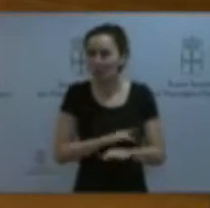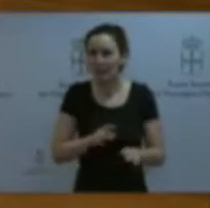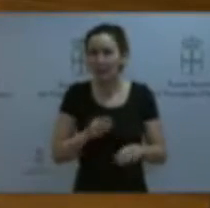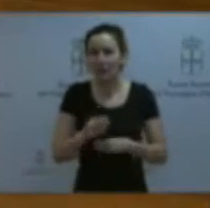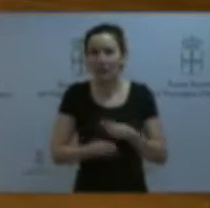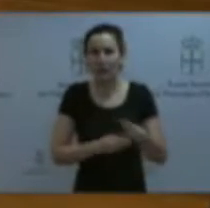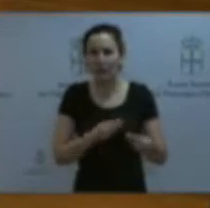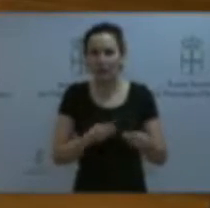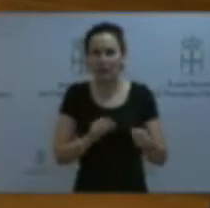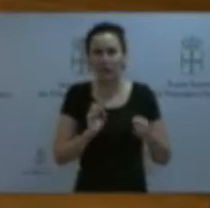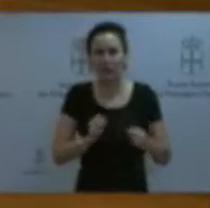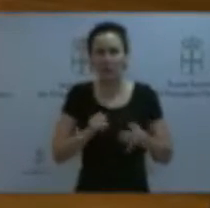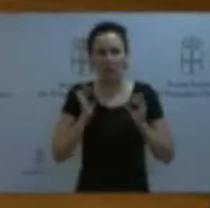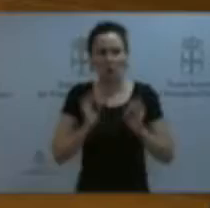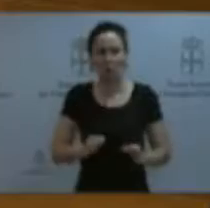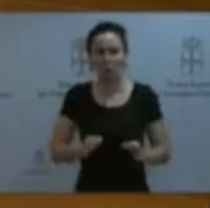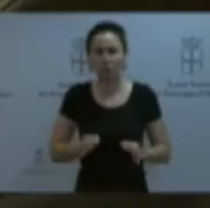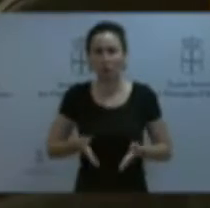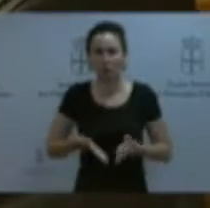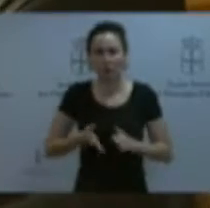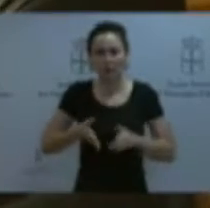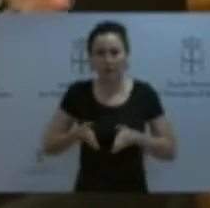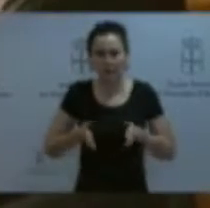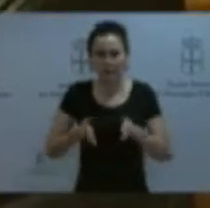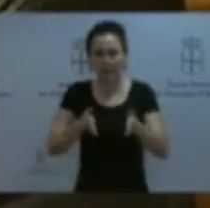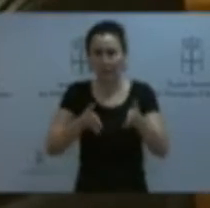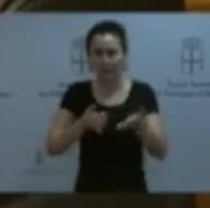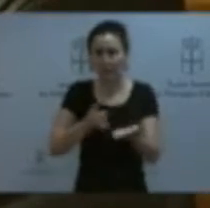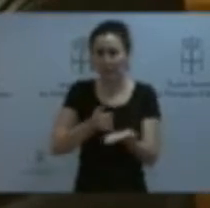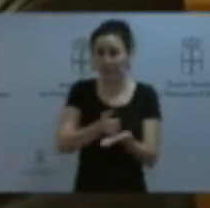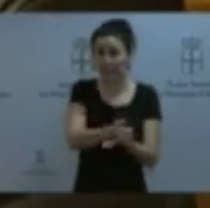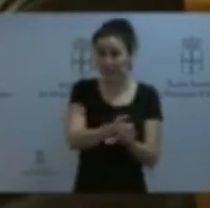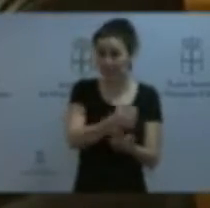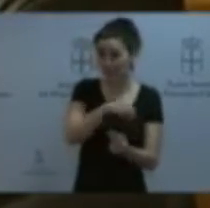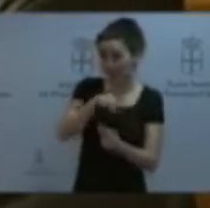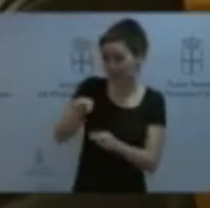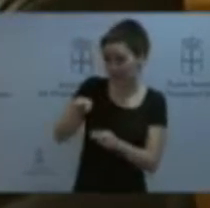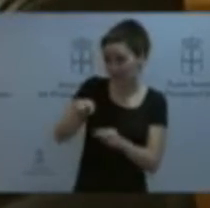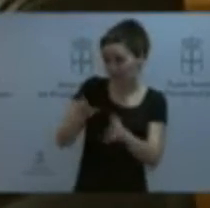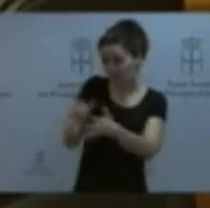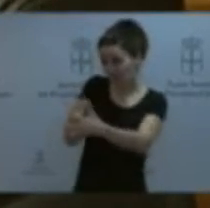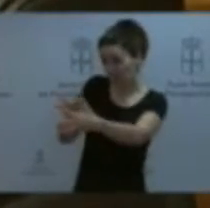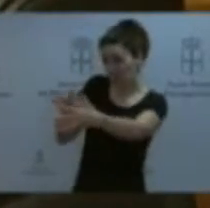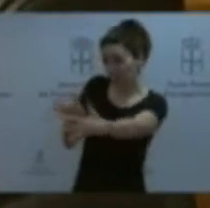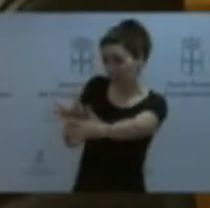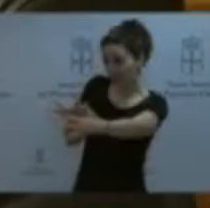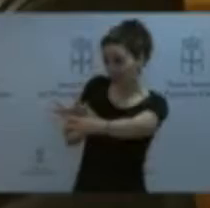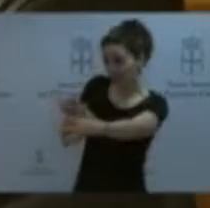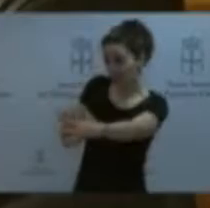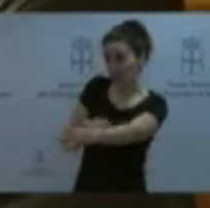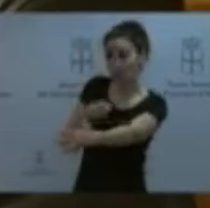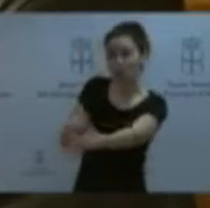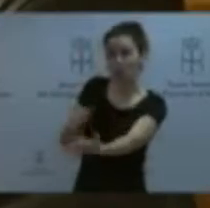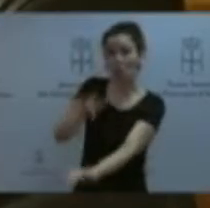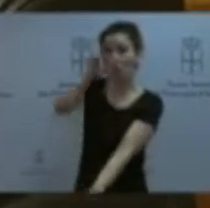en la carretera que va al puerto de San Isidro construyéndose? Habían firmado un convenio en diciembre. No conocían que estaba haciéndose la obra. Y cuando conocieron que la